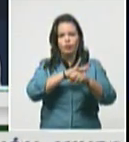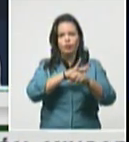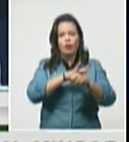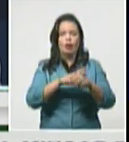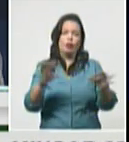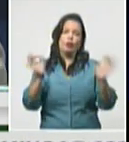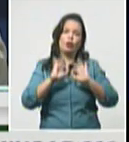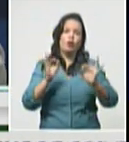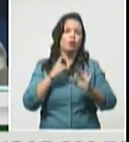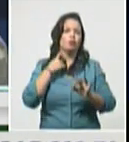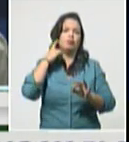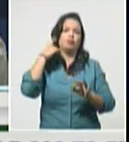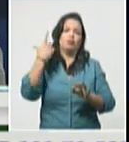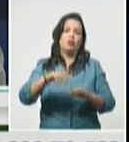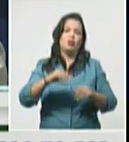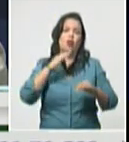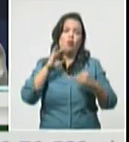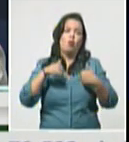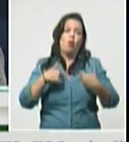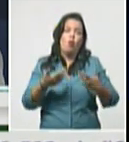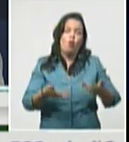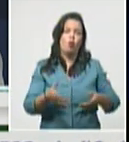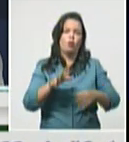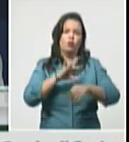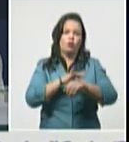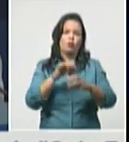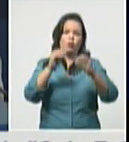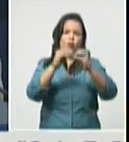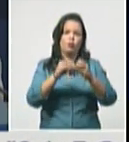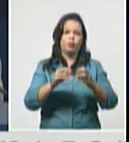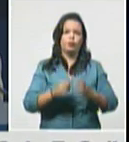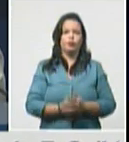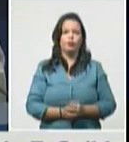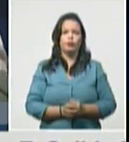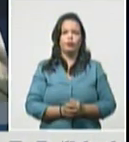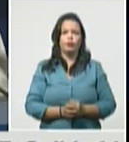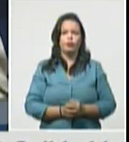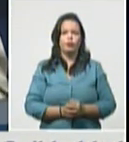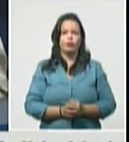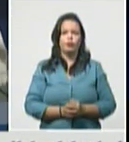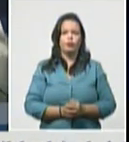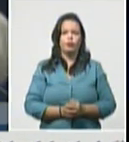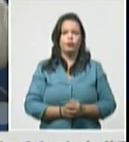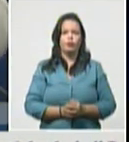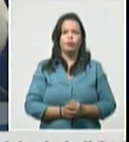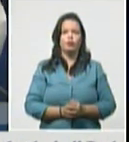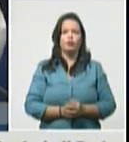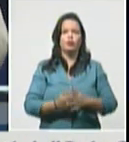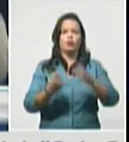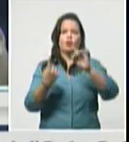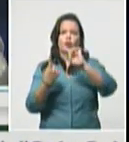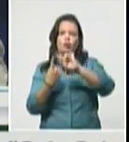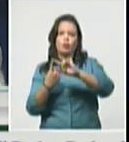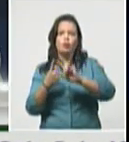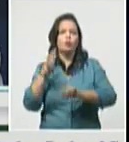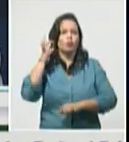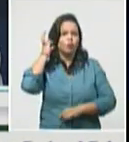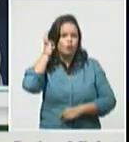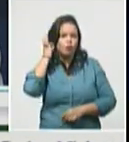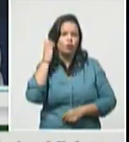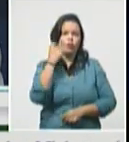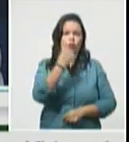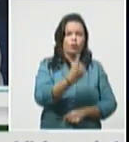podido precisar cuál fue la fuente de infección. Uno del sexo femenino, uno del sexo